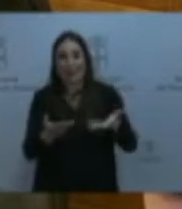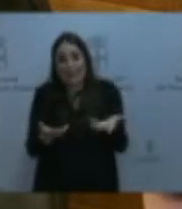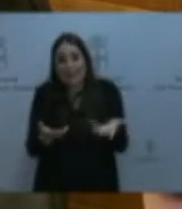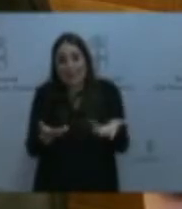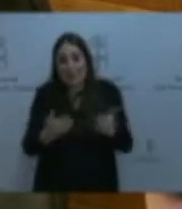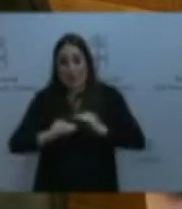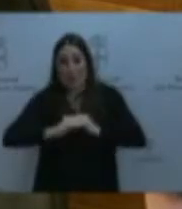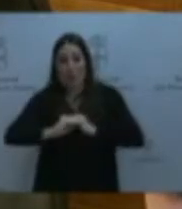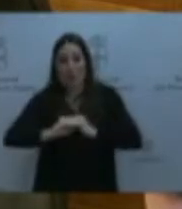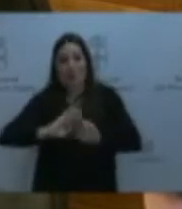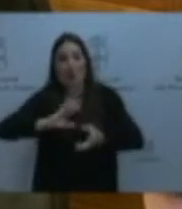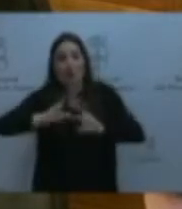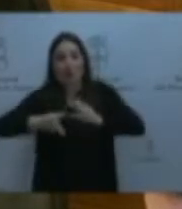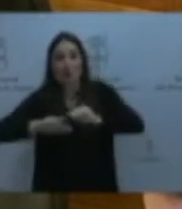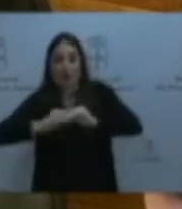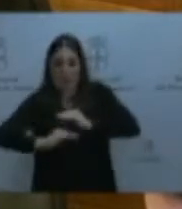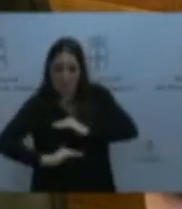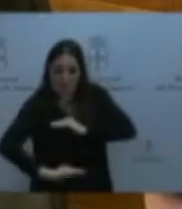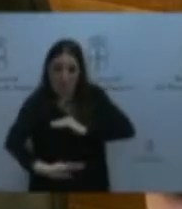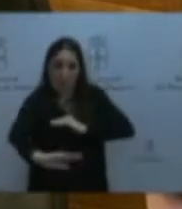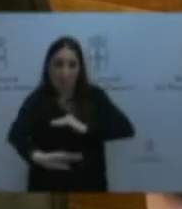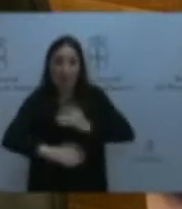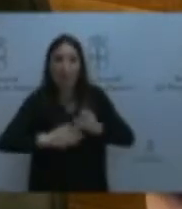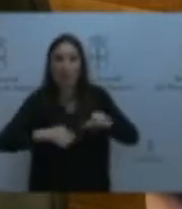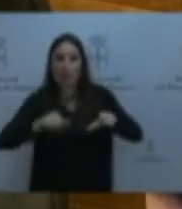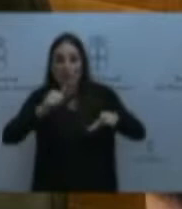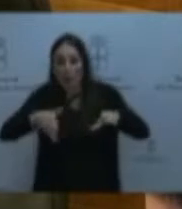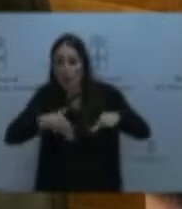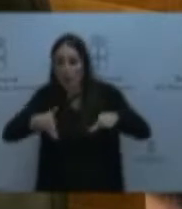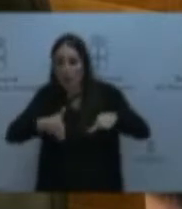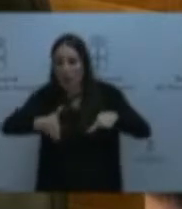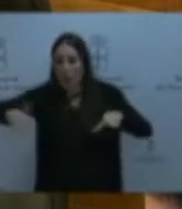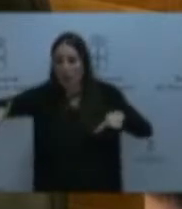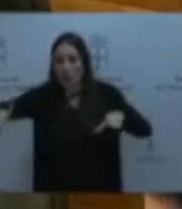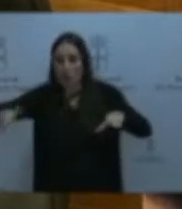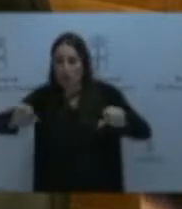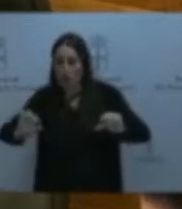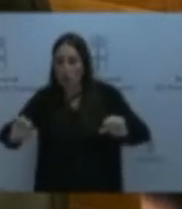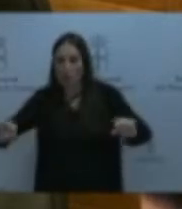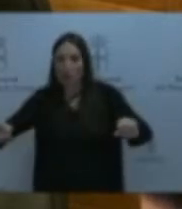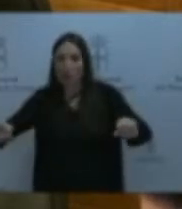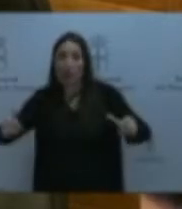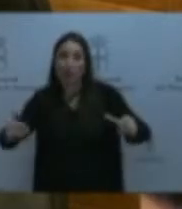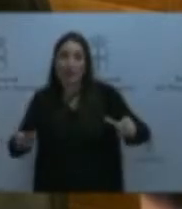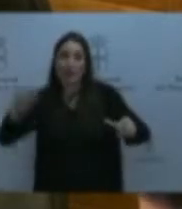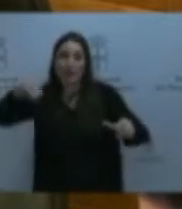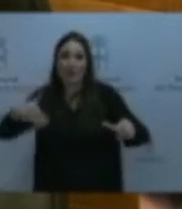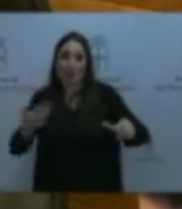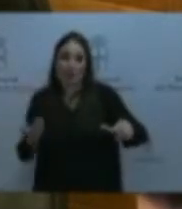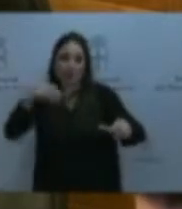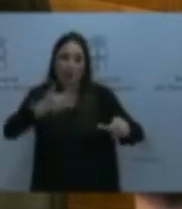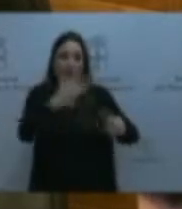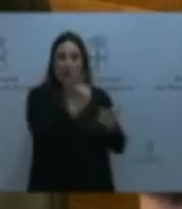el suelo de tal manera, el fondo del río, que el caudal se esparció a lo ancho y el nivel era muy bajo, por lo que los salmones no podían